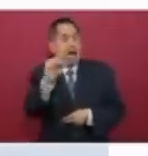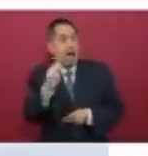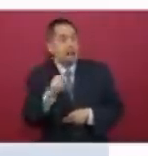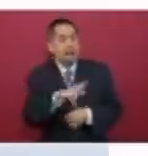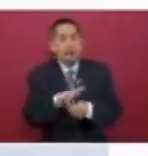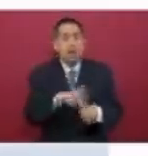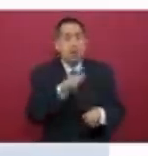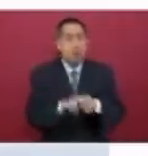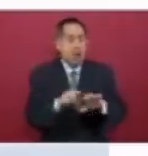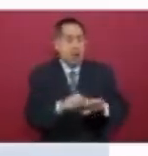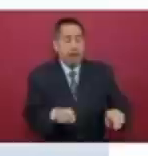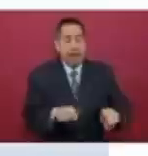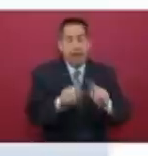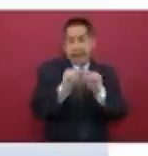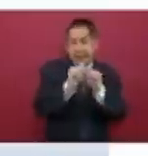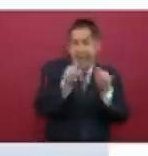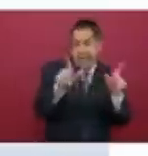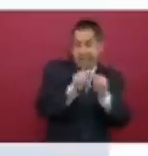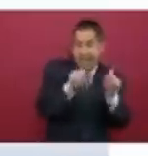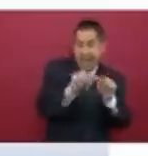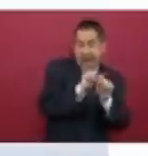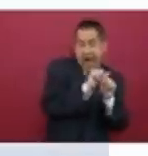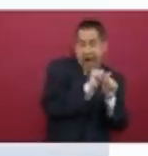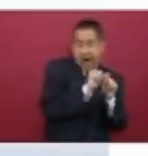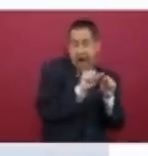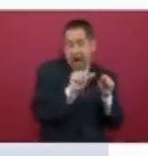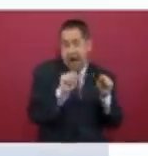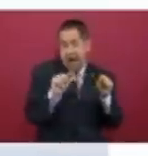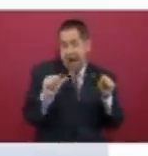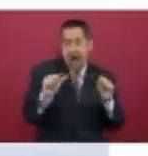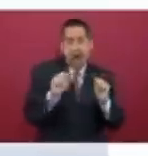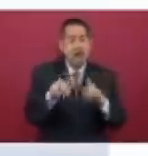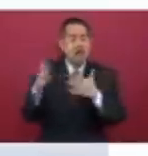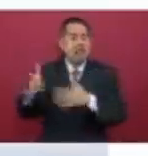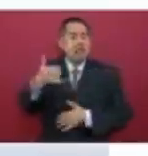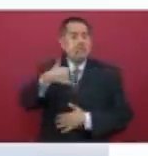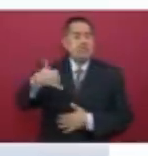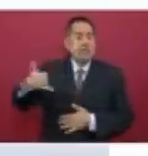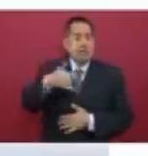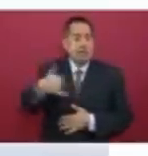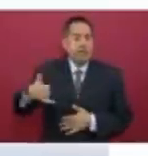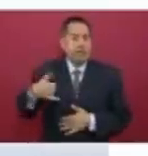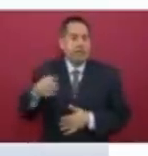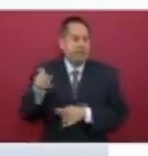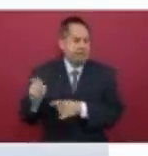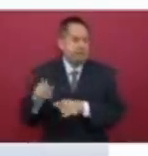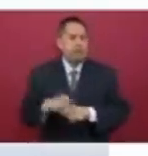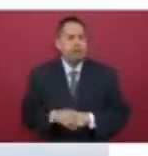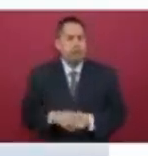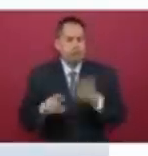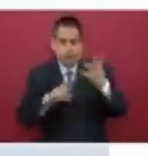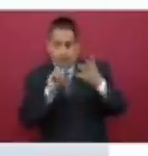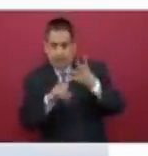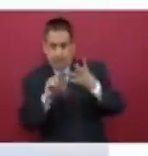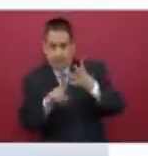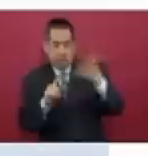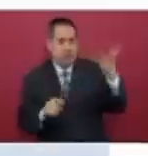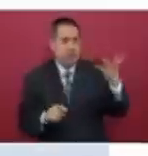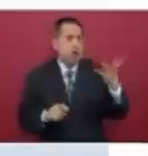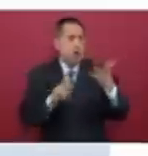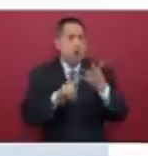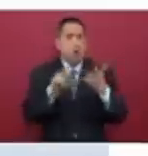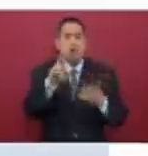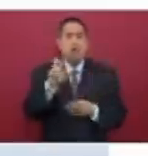desde el estado de tlaxcala hasta el centro en yecapixtla morelos y la cuarta gran instalación es una red de